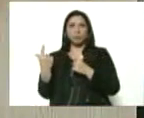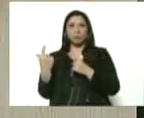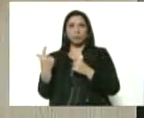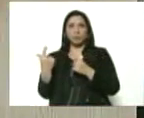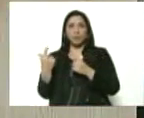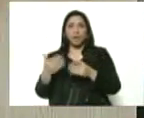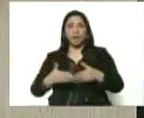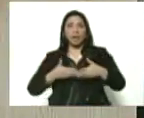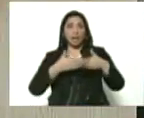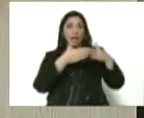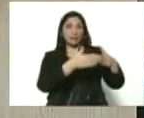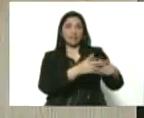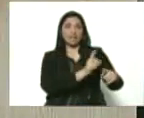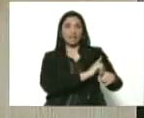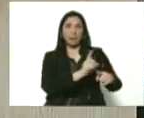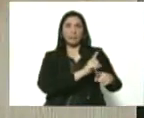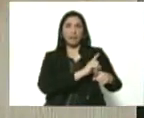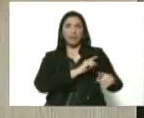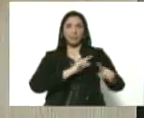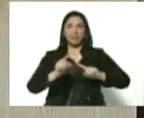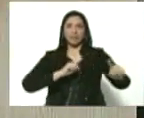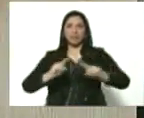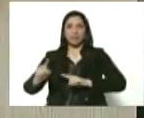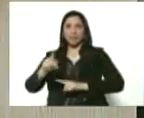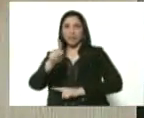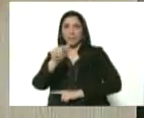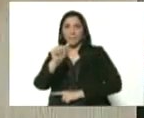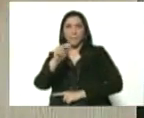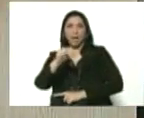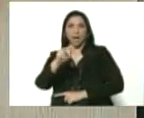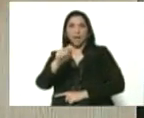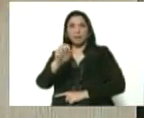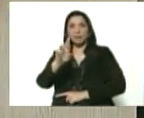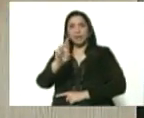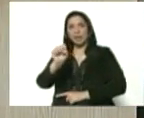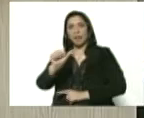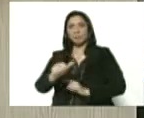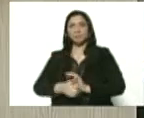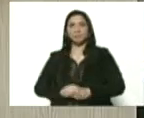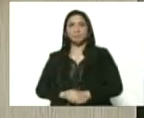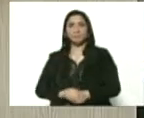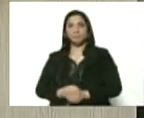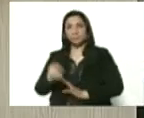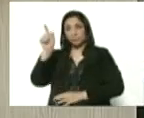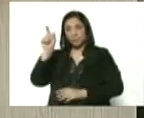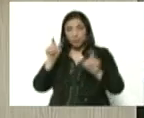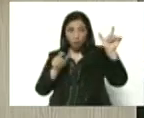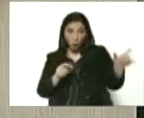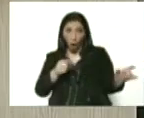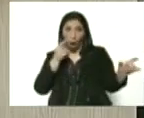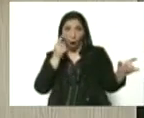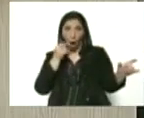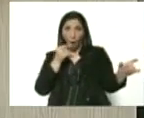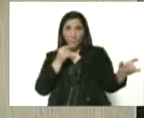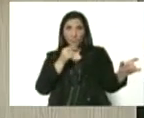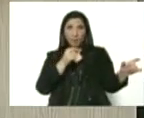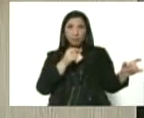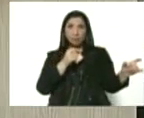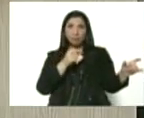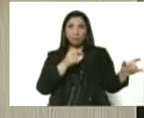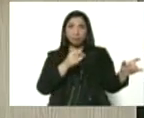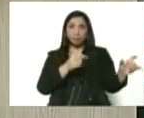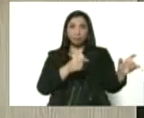lancha rápida que estaba dirigida por alias Pantera. Alias Pantera se baja de la lancha